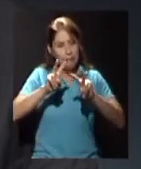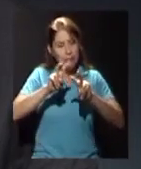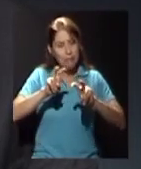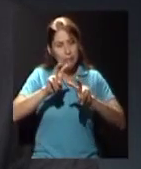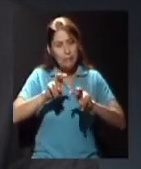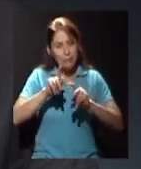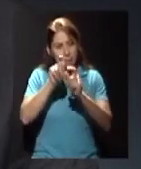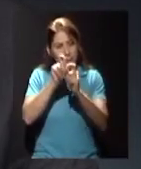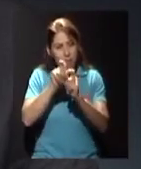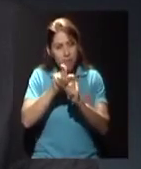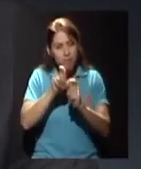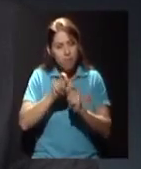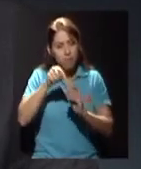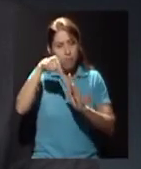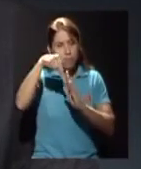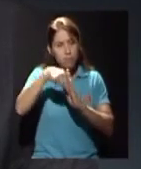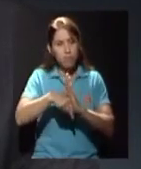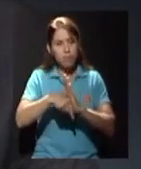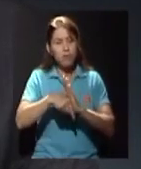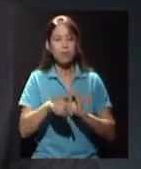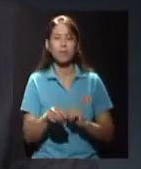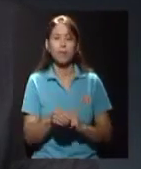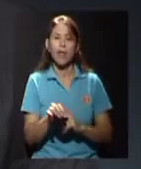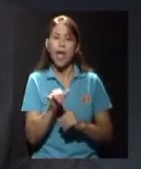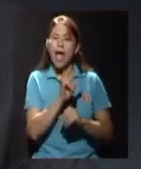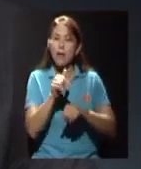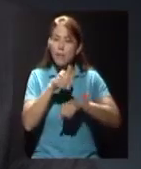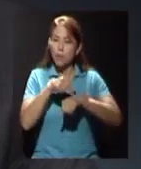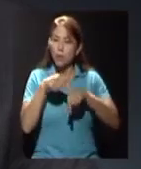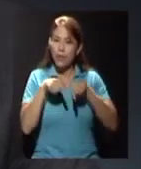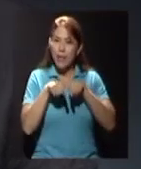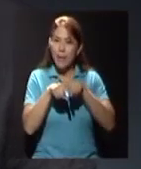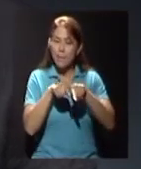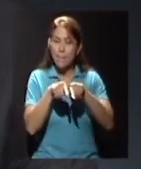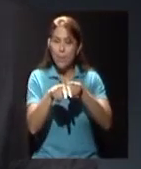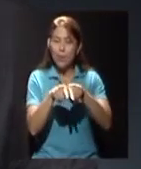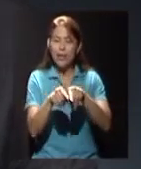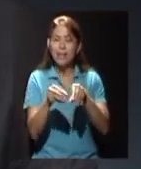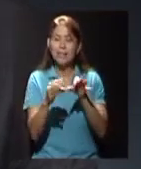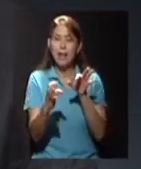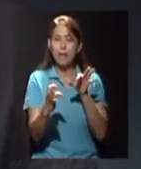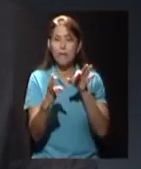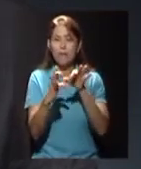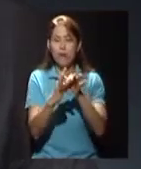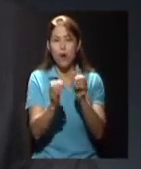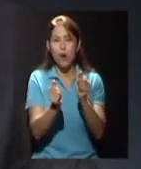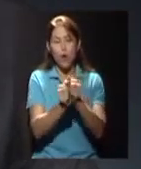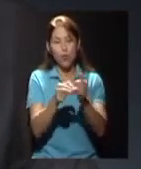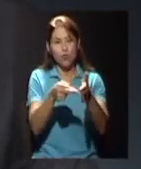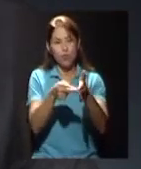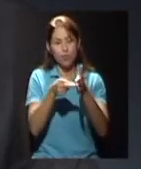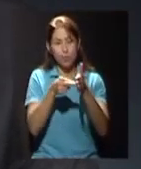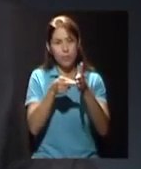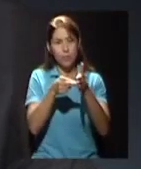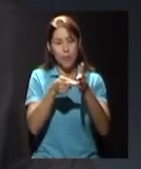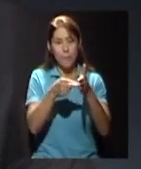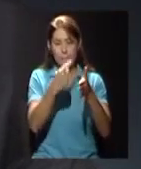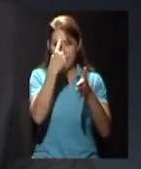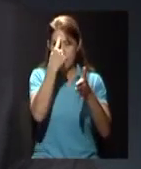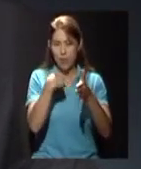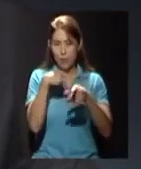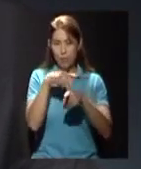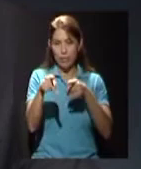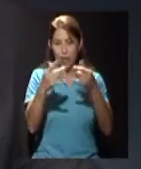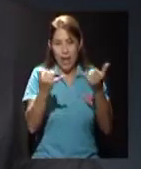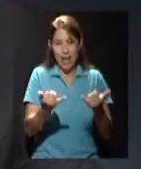al mismo tiempo está muy atado al perfil profesional que estamos graduando por ejemplo en el caso